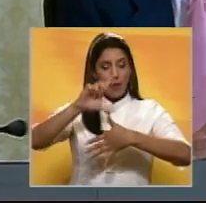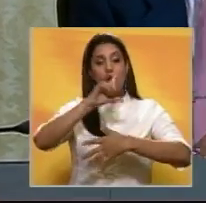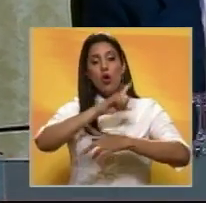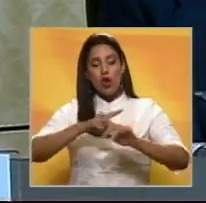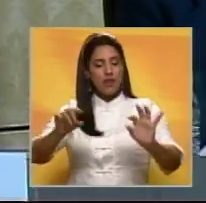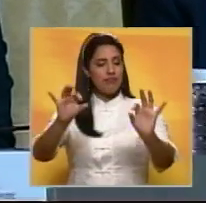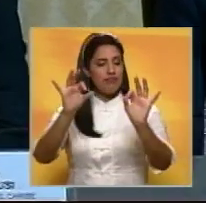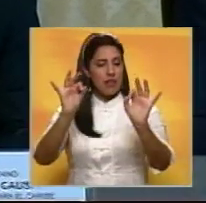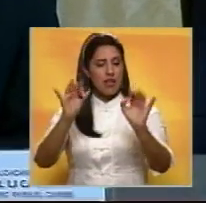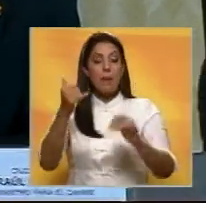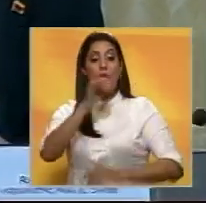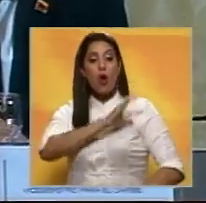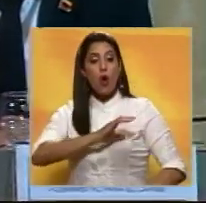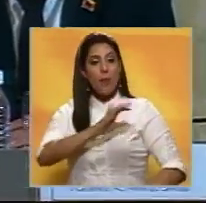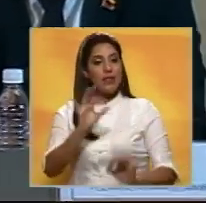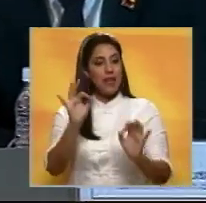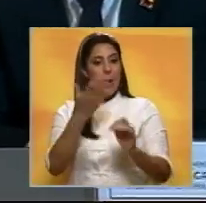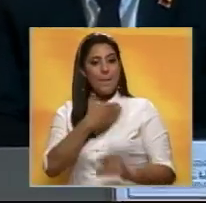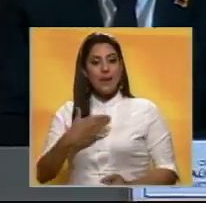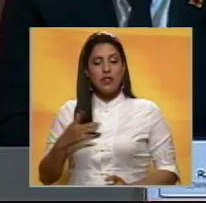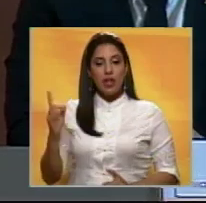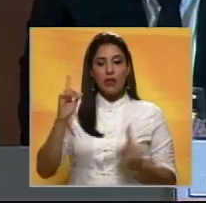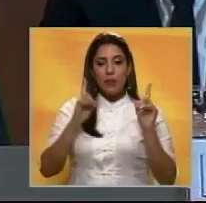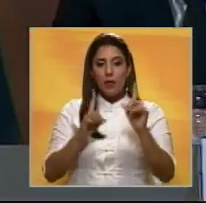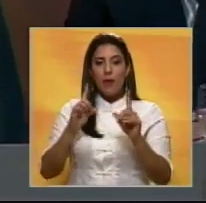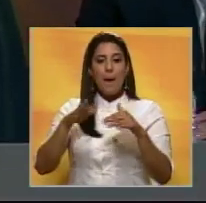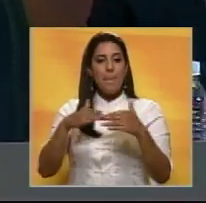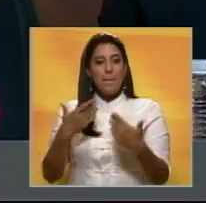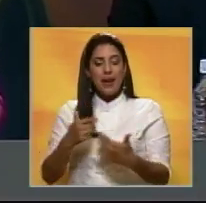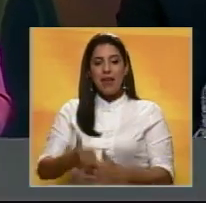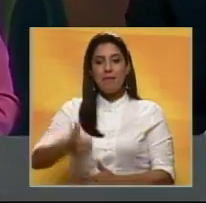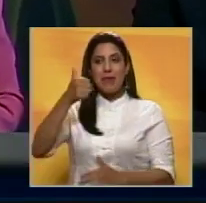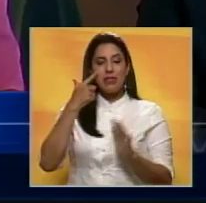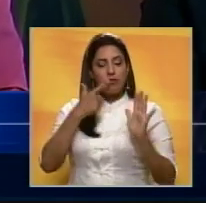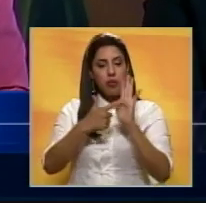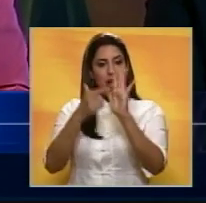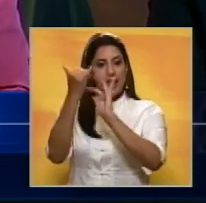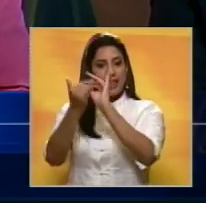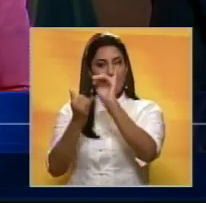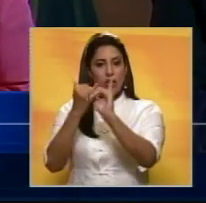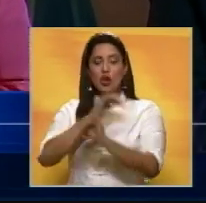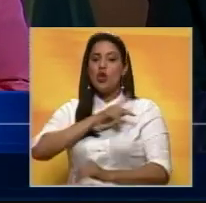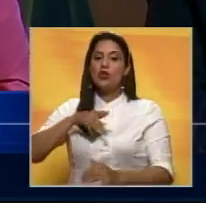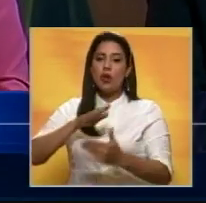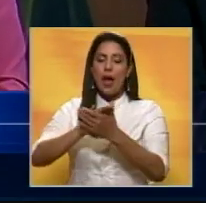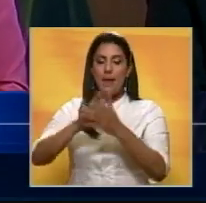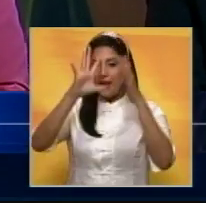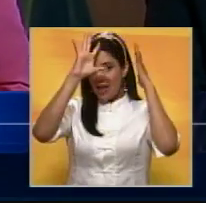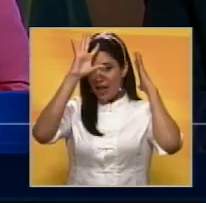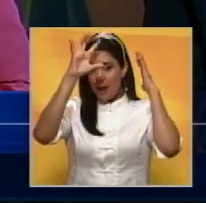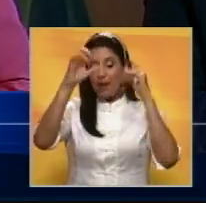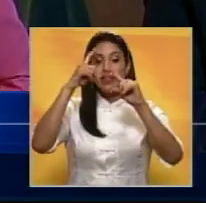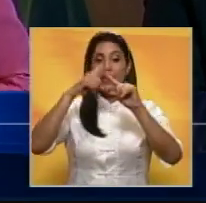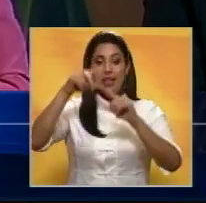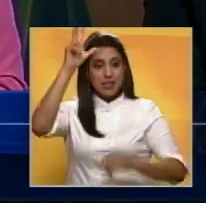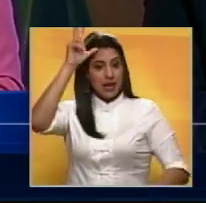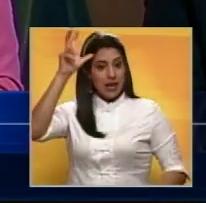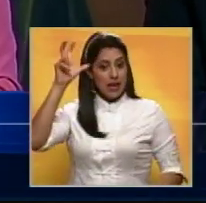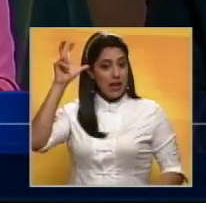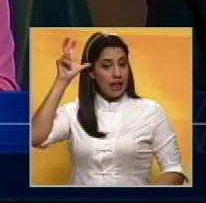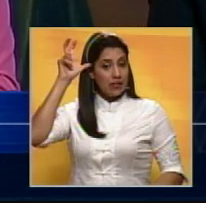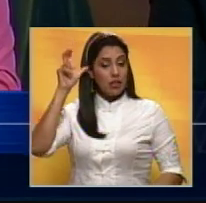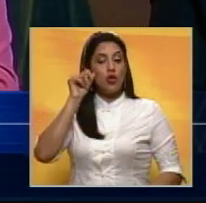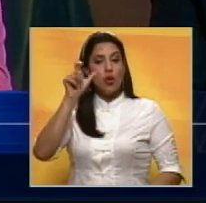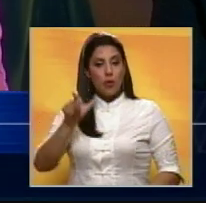muy especialmente el comisionado presidencial para los asuntos de mayor relevancia internacional, nuestro querido embajador y ex canciller